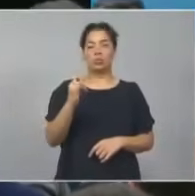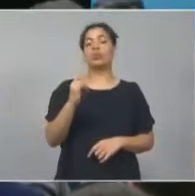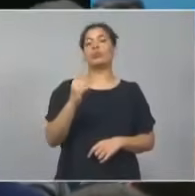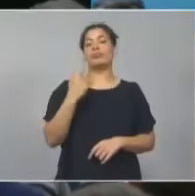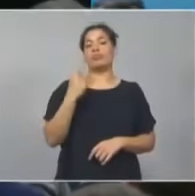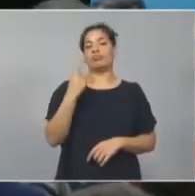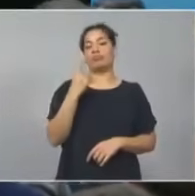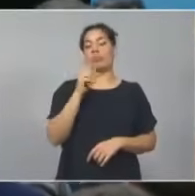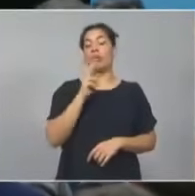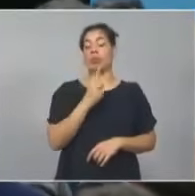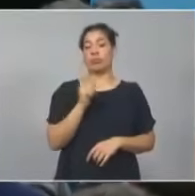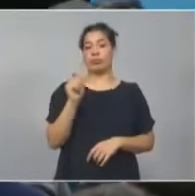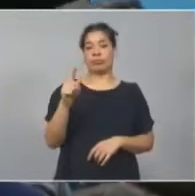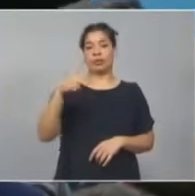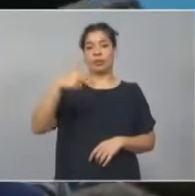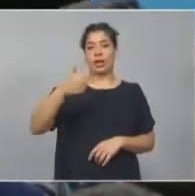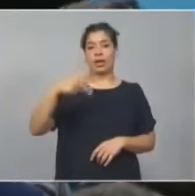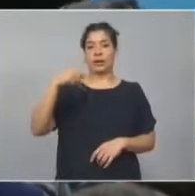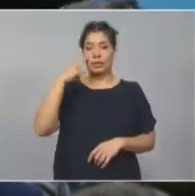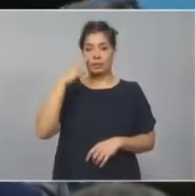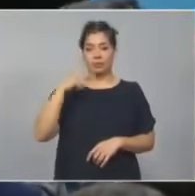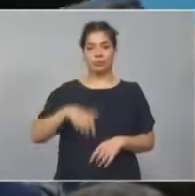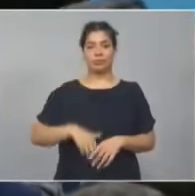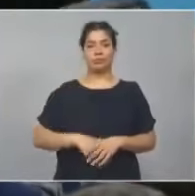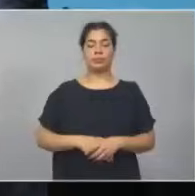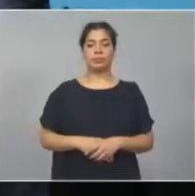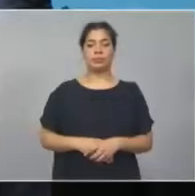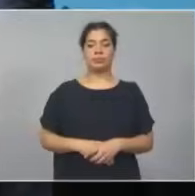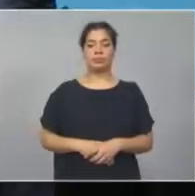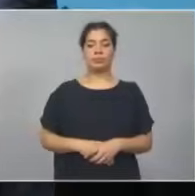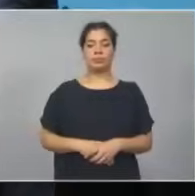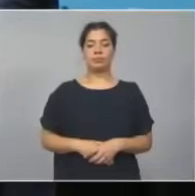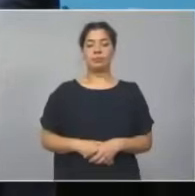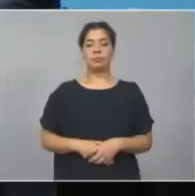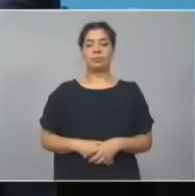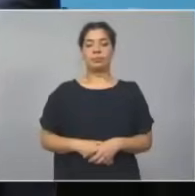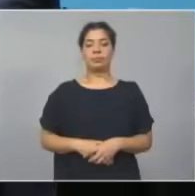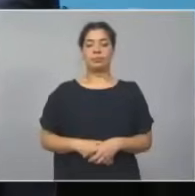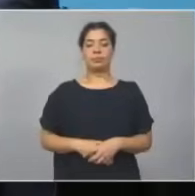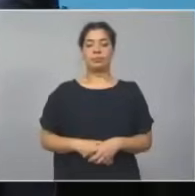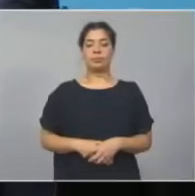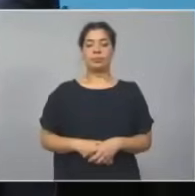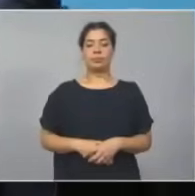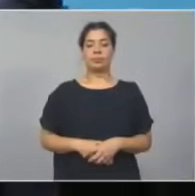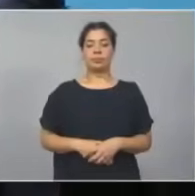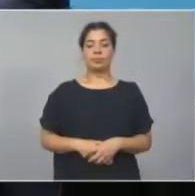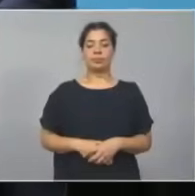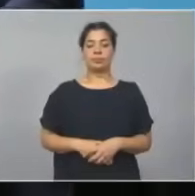Ana María Verón, pero no está.